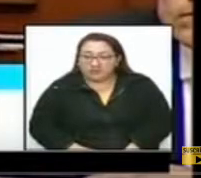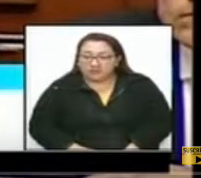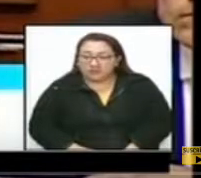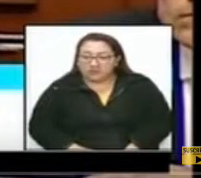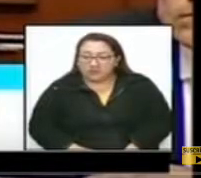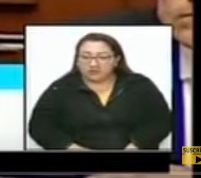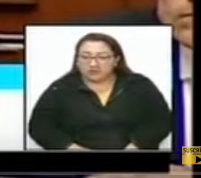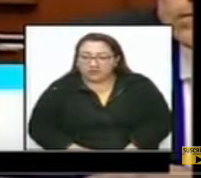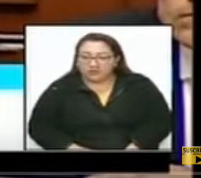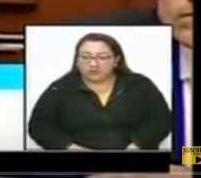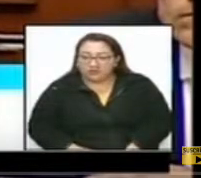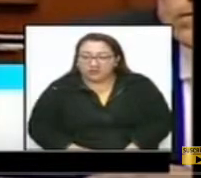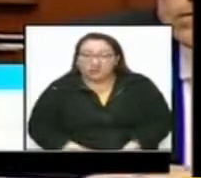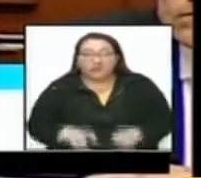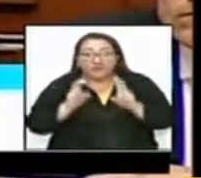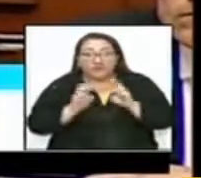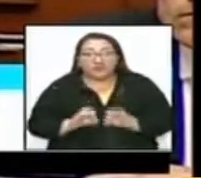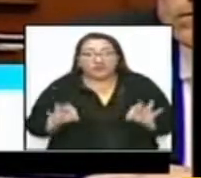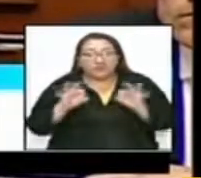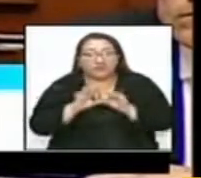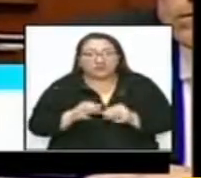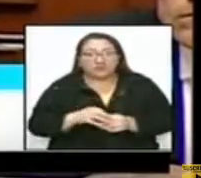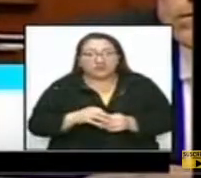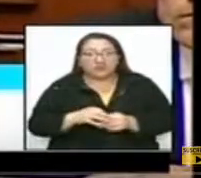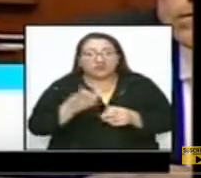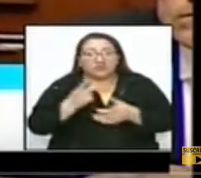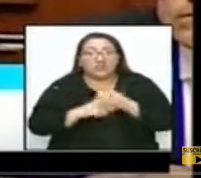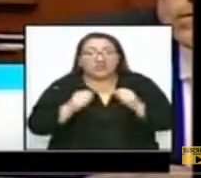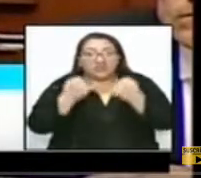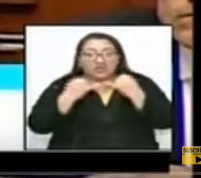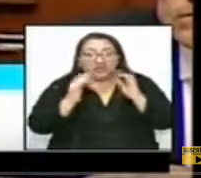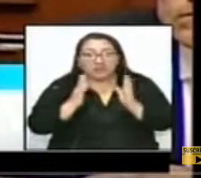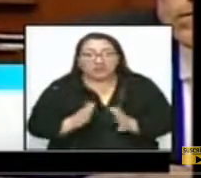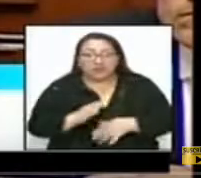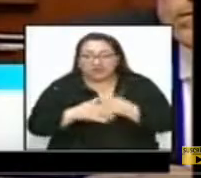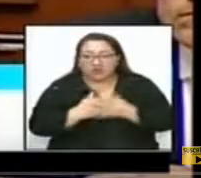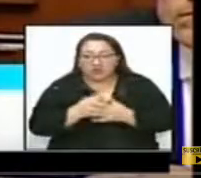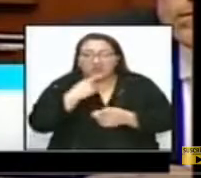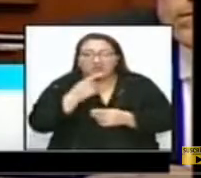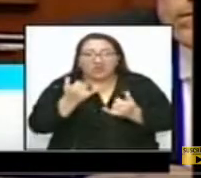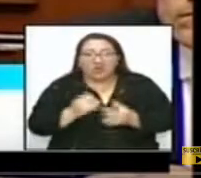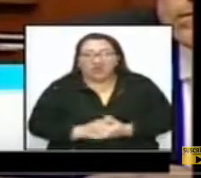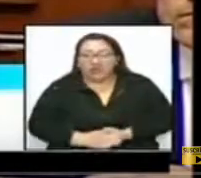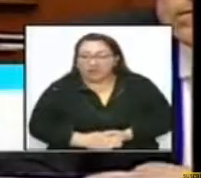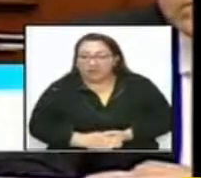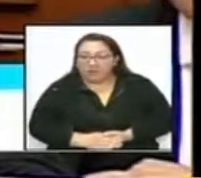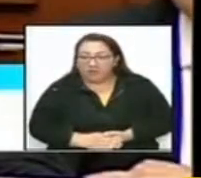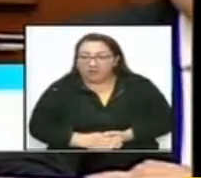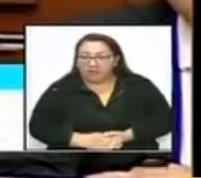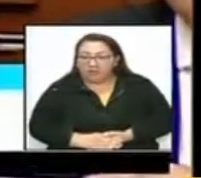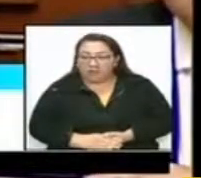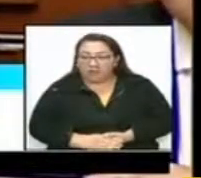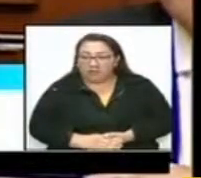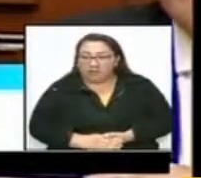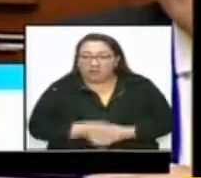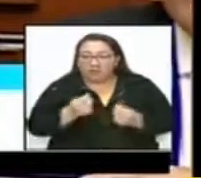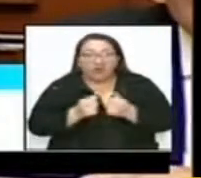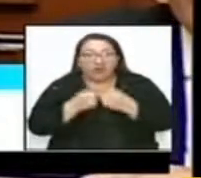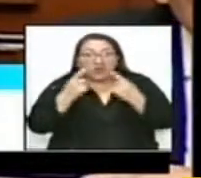bastante escueto respecto a la cuestión de confianza podríamos decir que es un modelo bastante